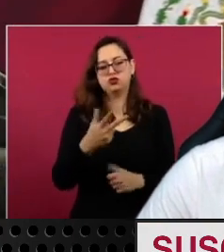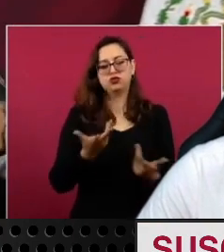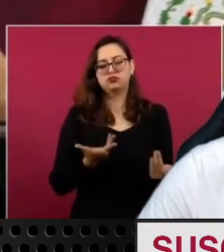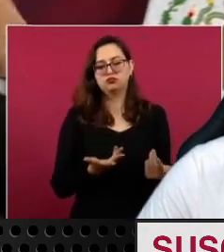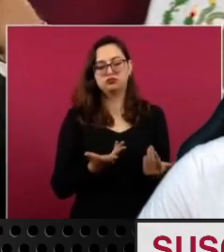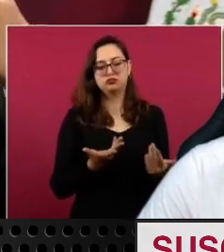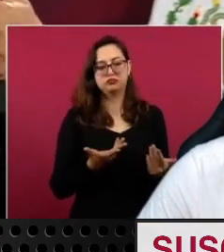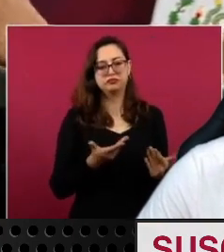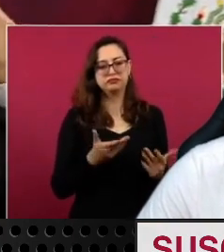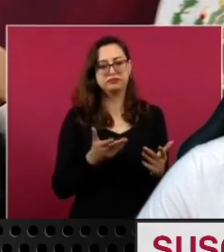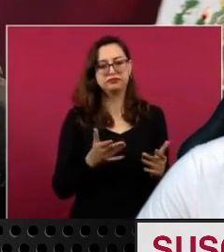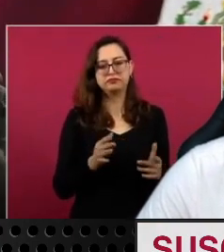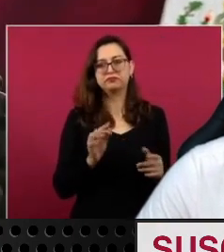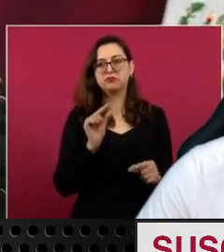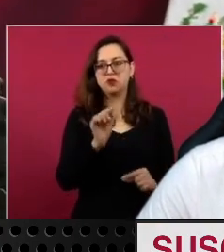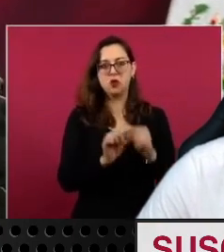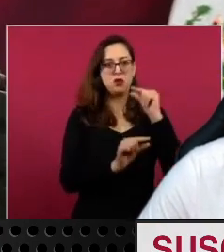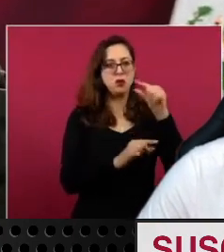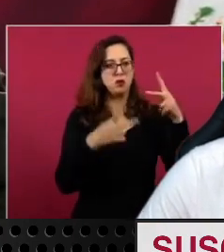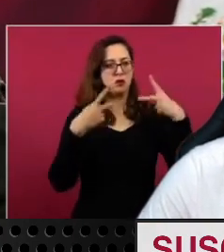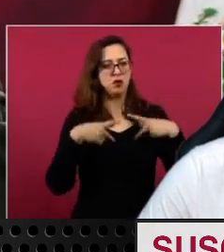y va cotando